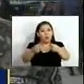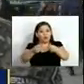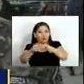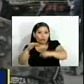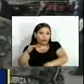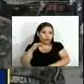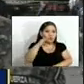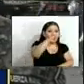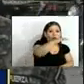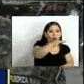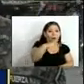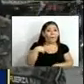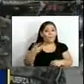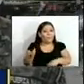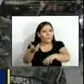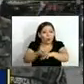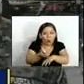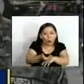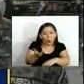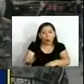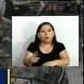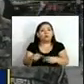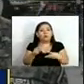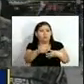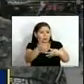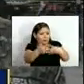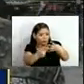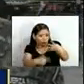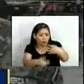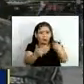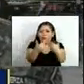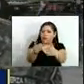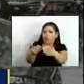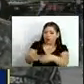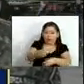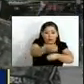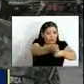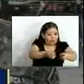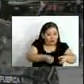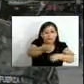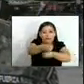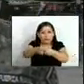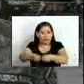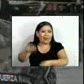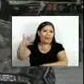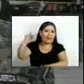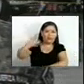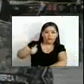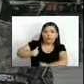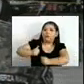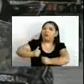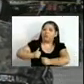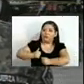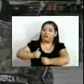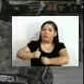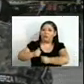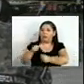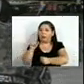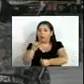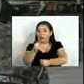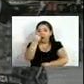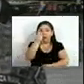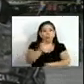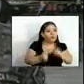de transporte, cumplió múltiples misiones, estuvo en diferentes unidades dentro de la Fuerza Aérea. Él estuvo como